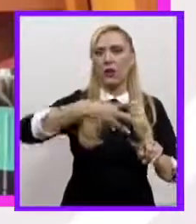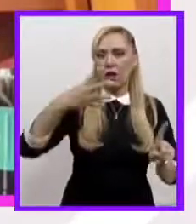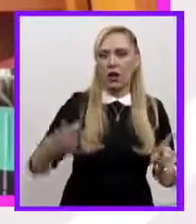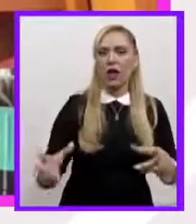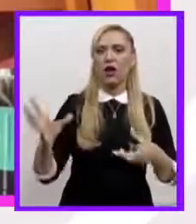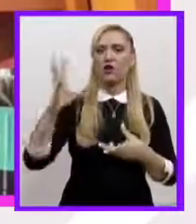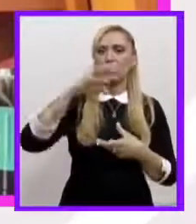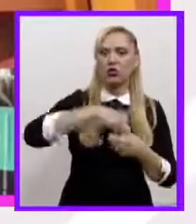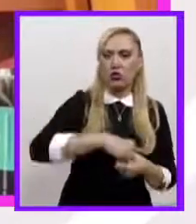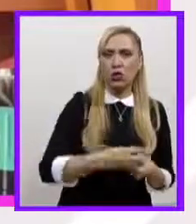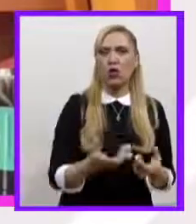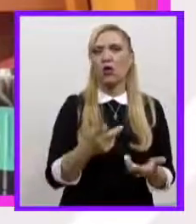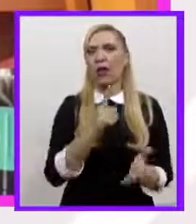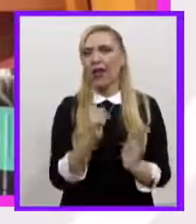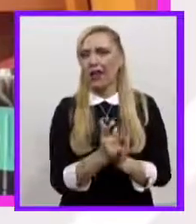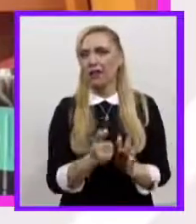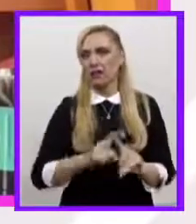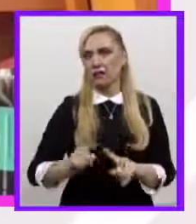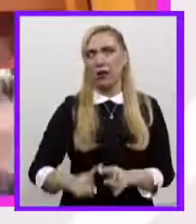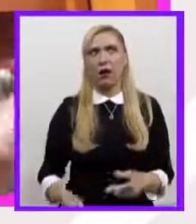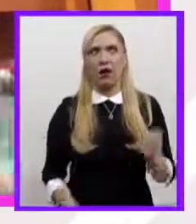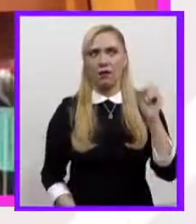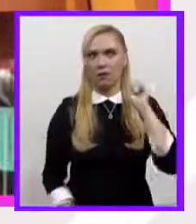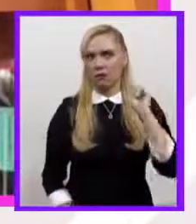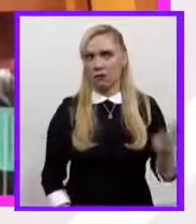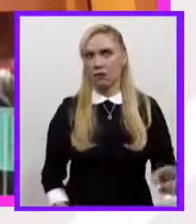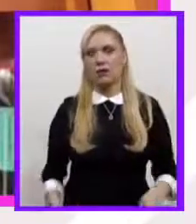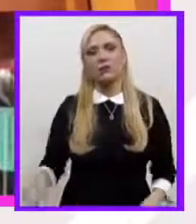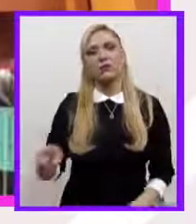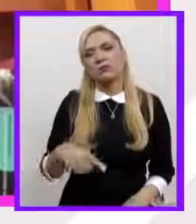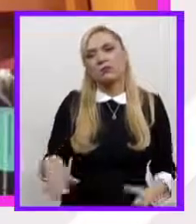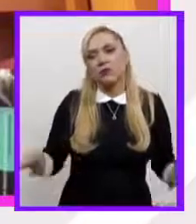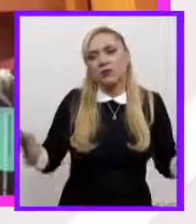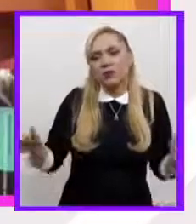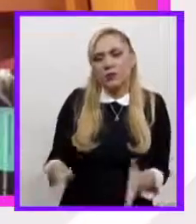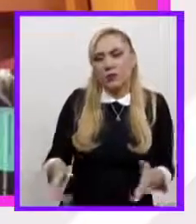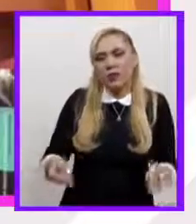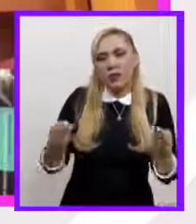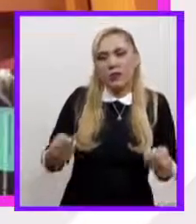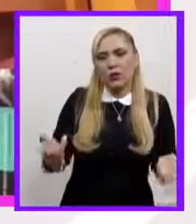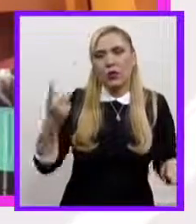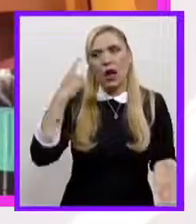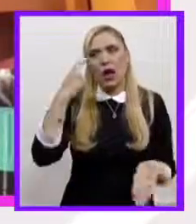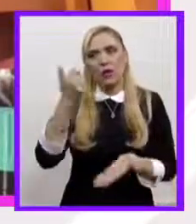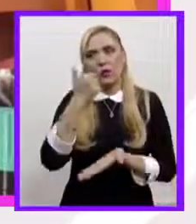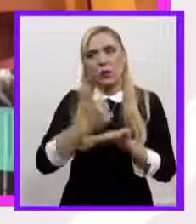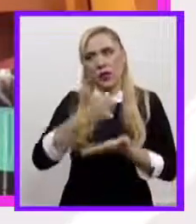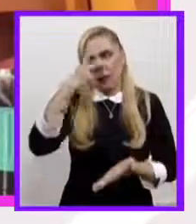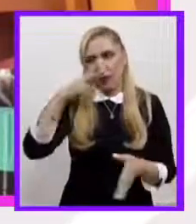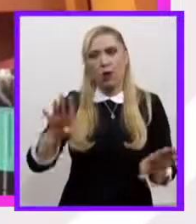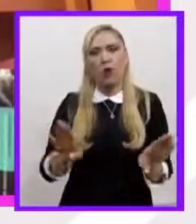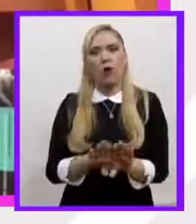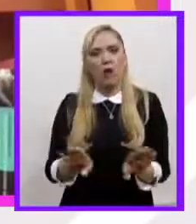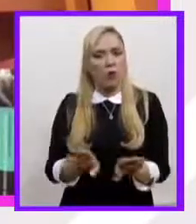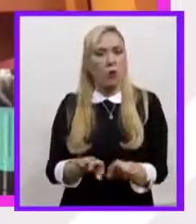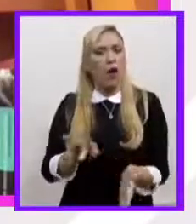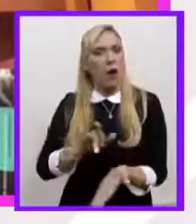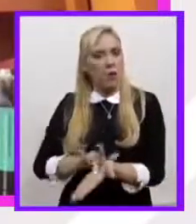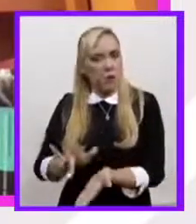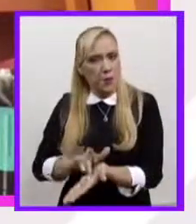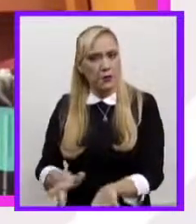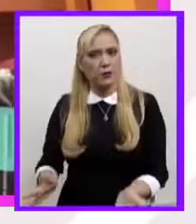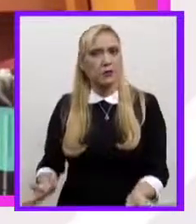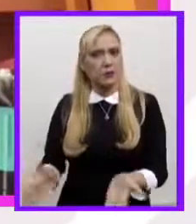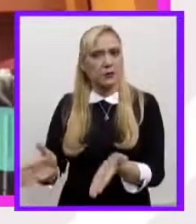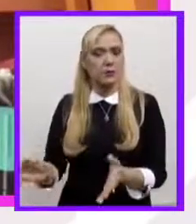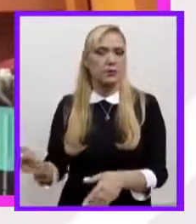inclusión, políticas, etcétera. Entonces, ver de qué manera, pues desde el gobierno de la Ciudad de México pueden impulsarse estas políticas